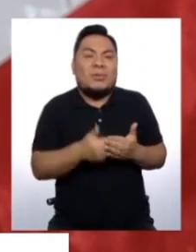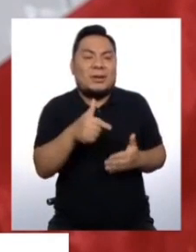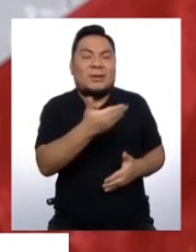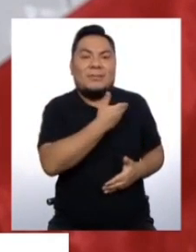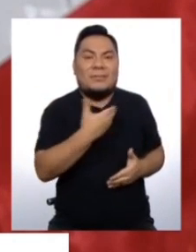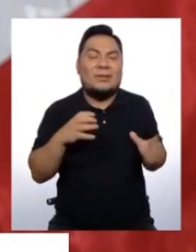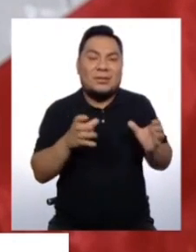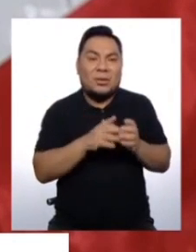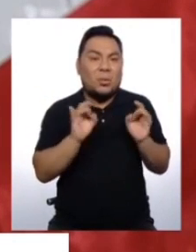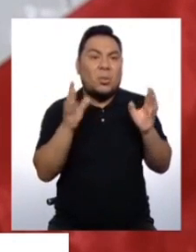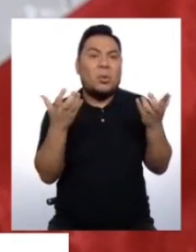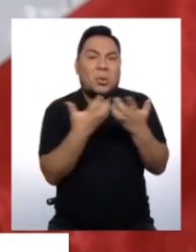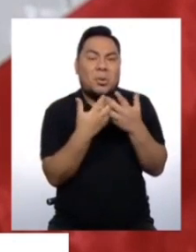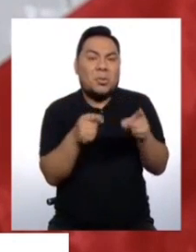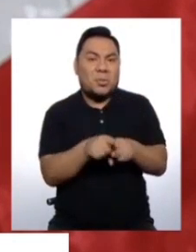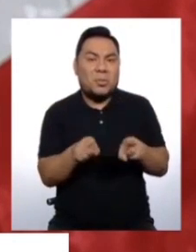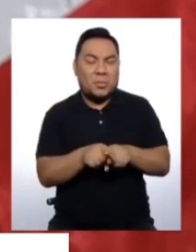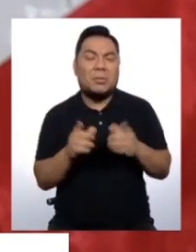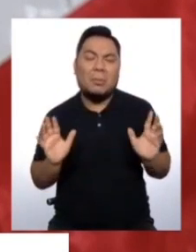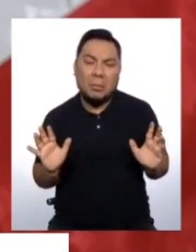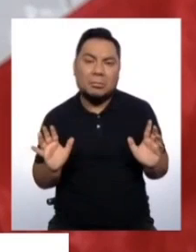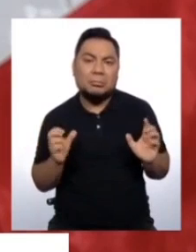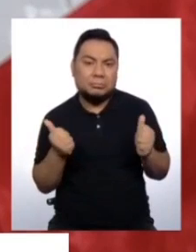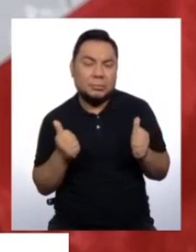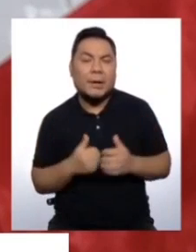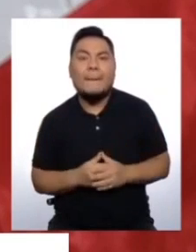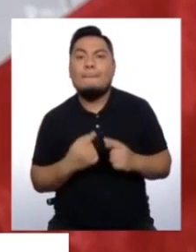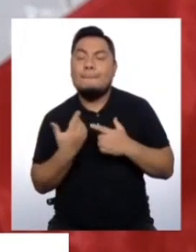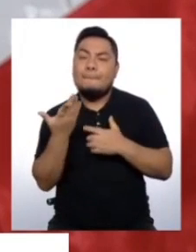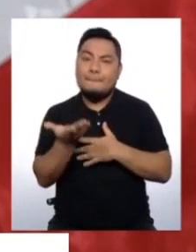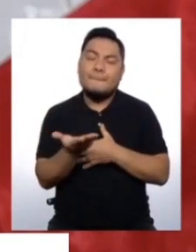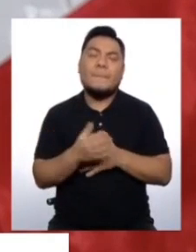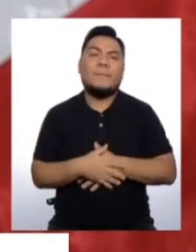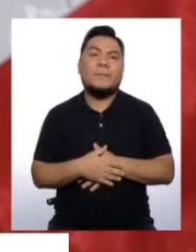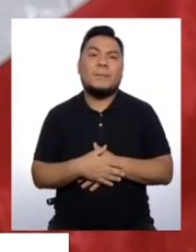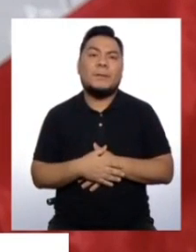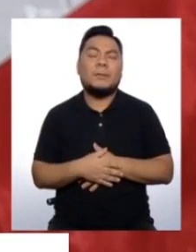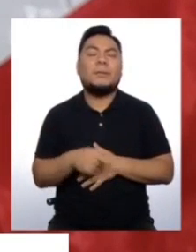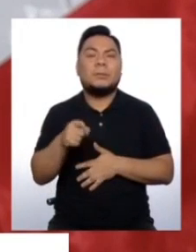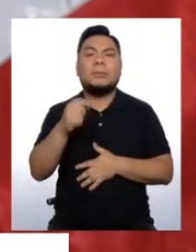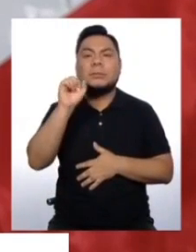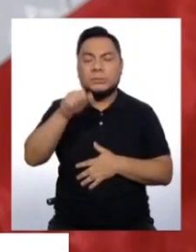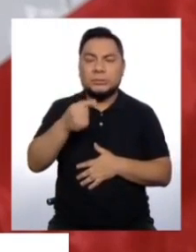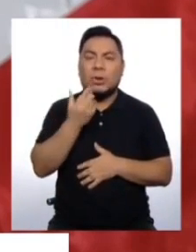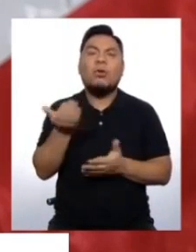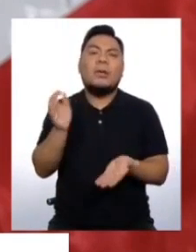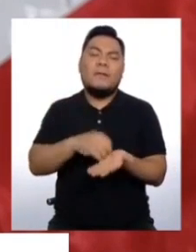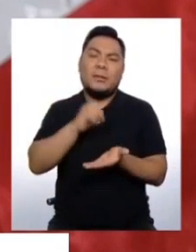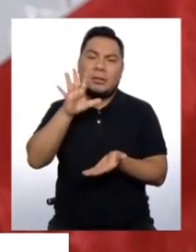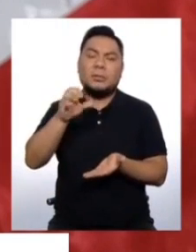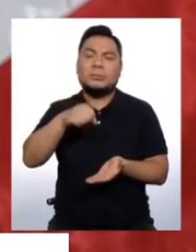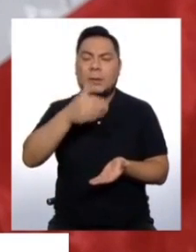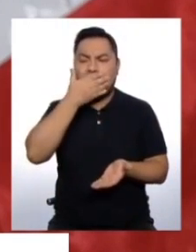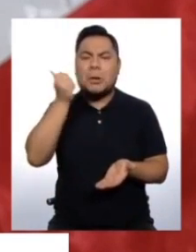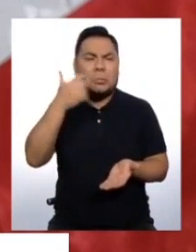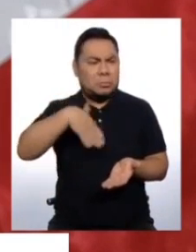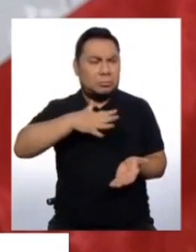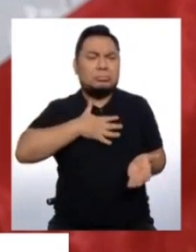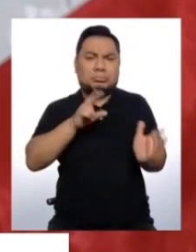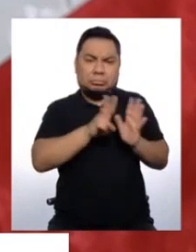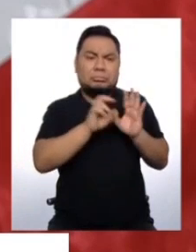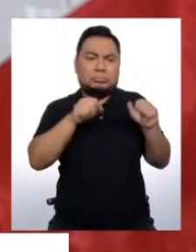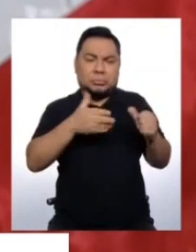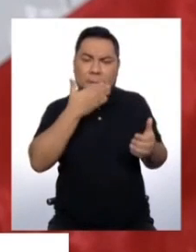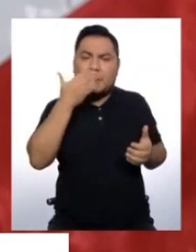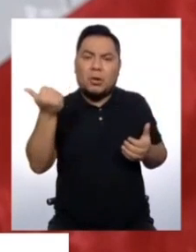Poder Ejecutivo viene impulsando. A consecuencia de ello, ratificamos una vez más nuestra mejor disposición de